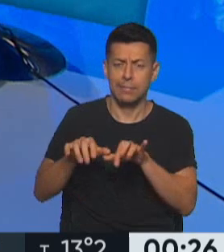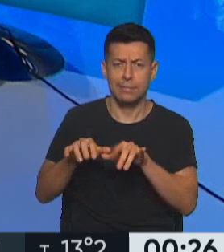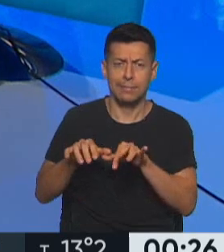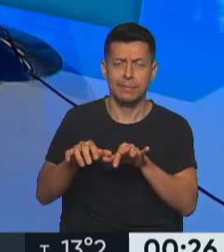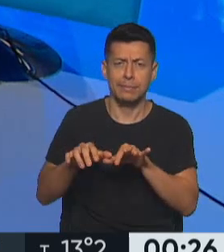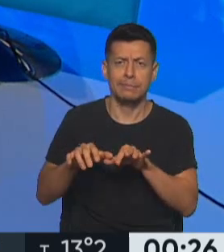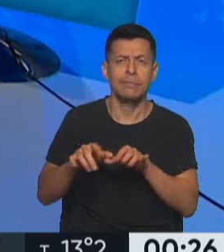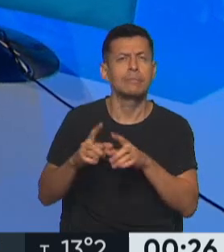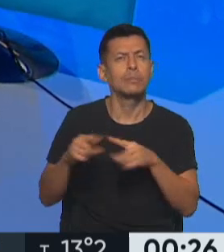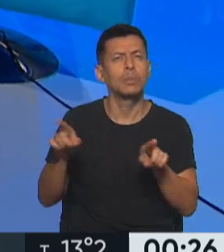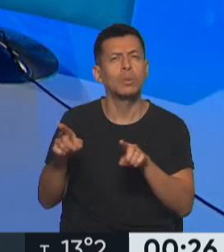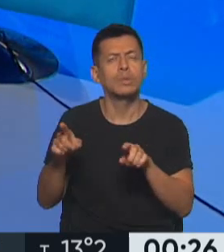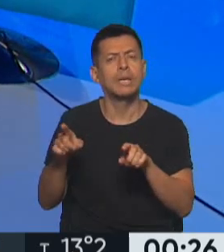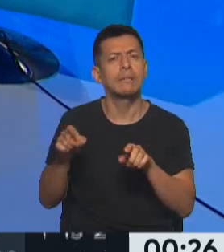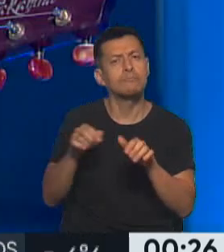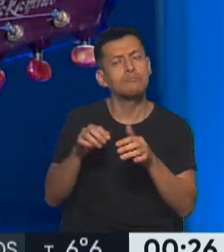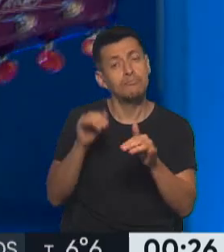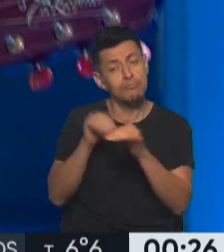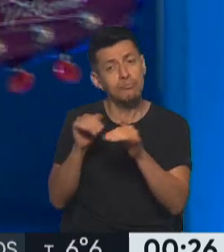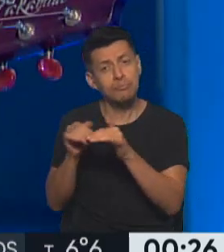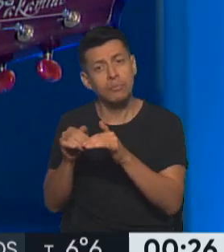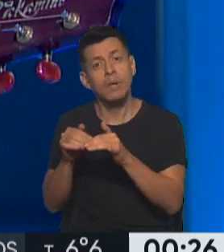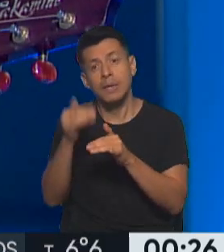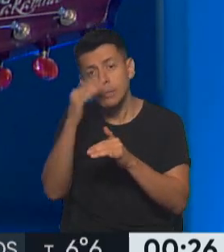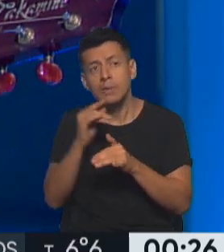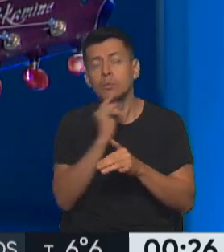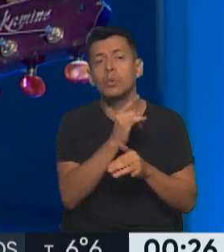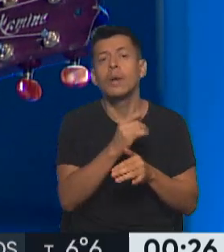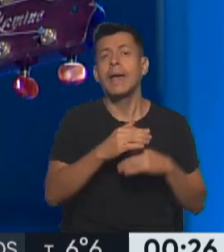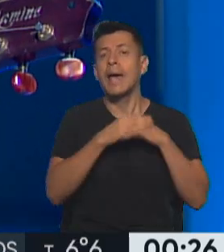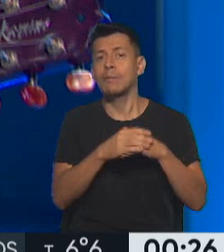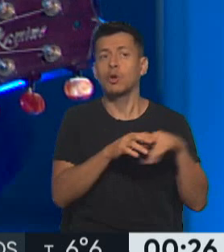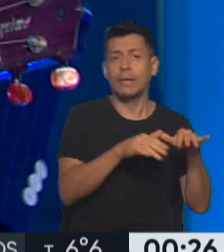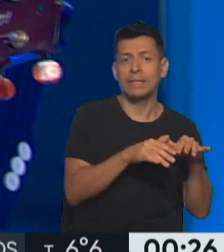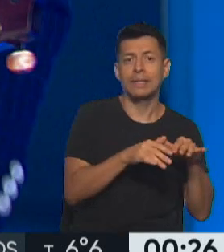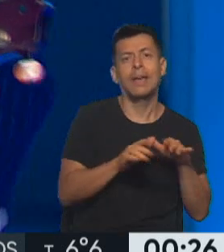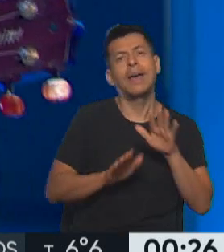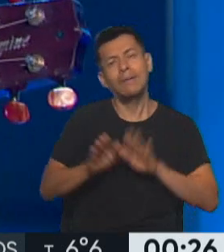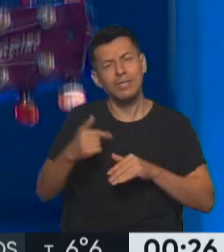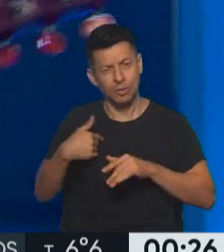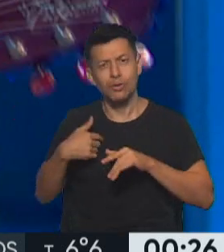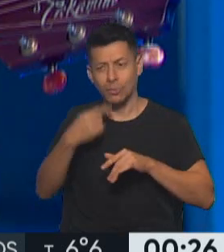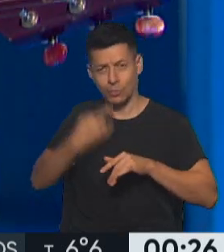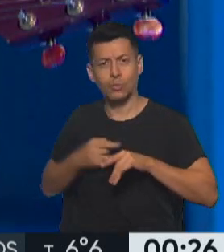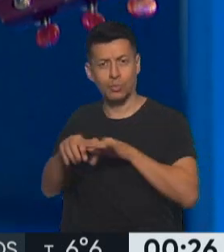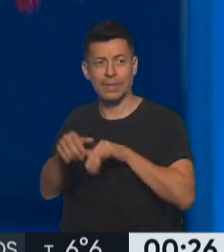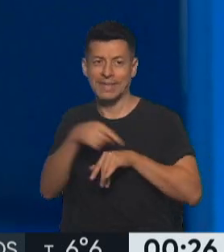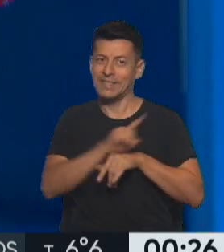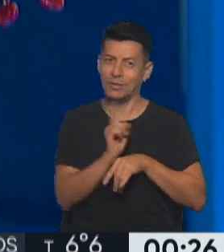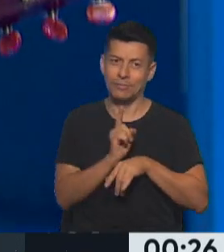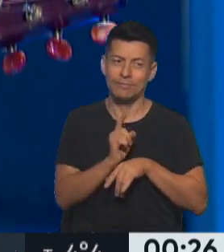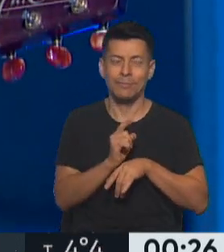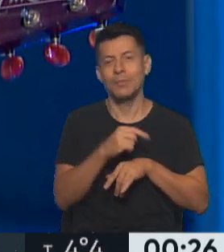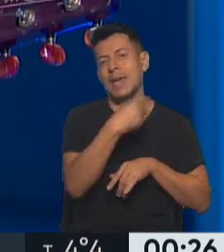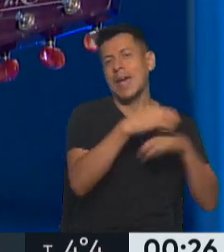Una serie de armonías en piano alucinantes que después se las hice tocar amigos pianistas. En algunos casos las toqué yo, pero este no, justamente. Entonces lo trasladé un poquito